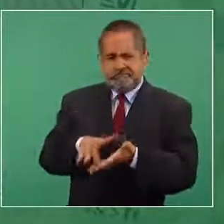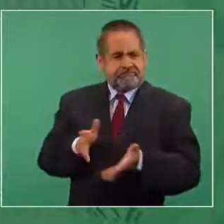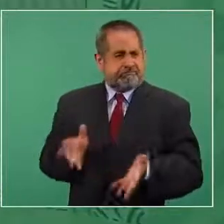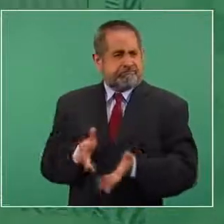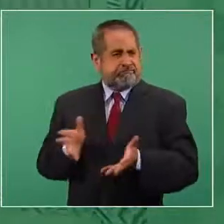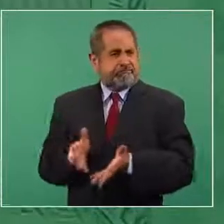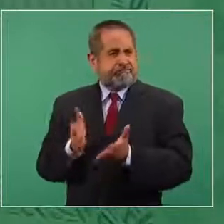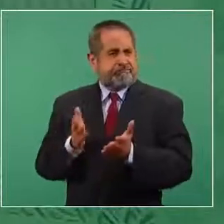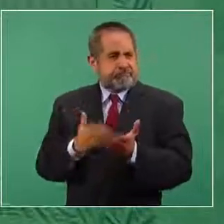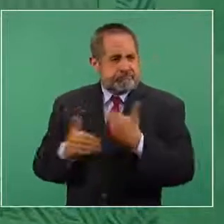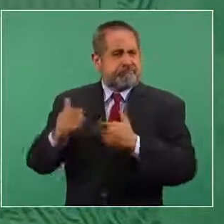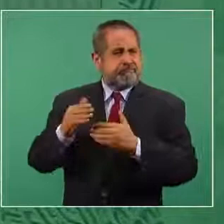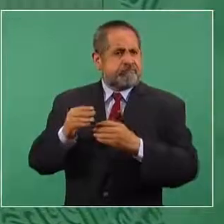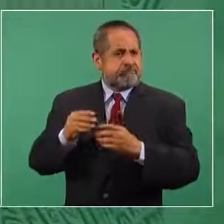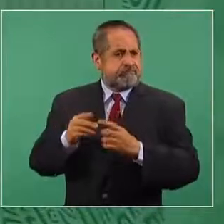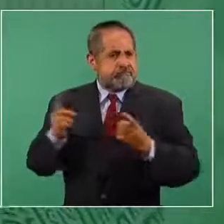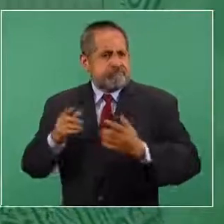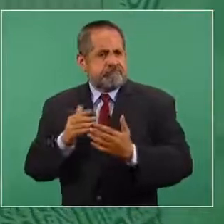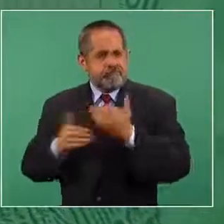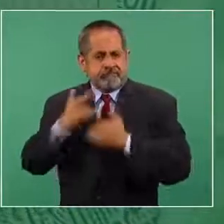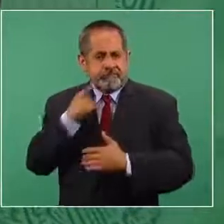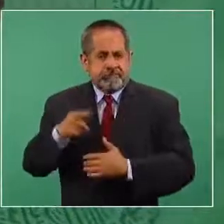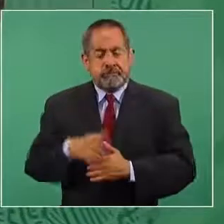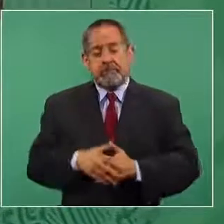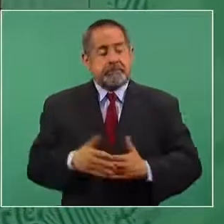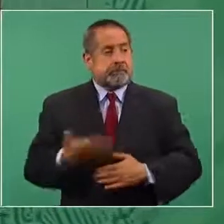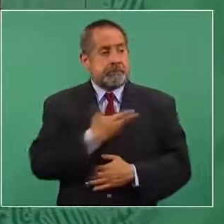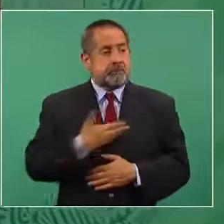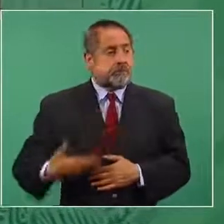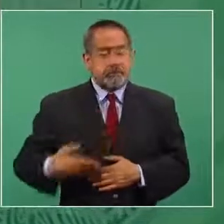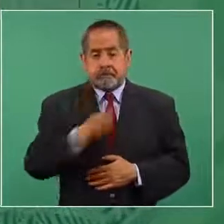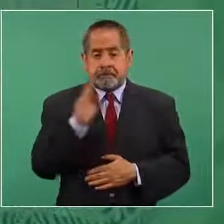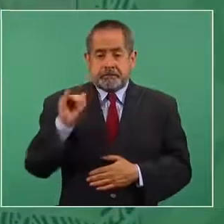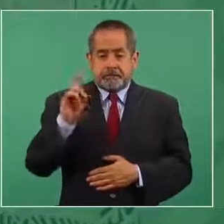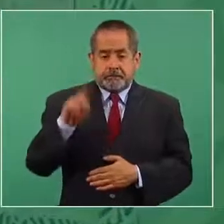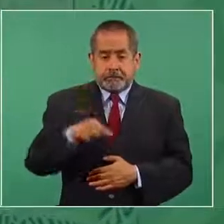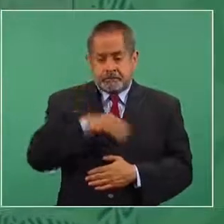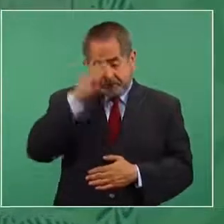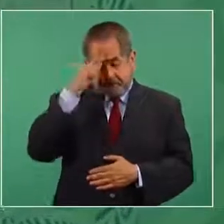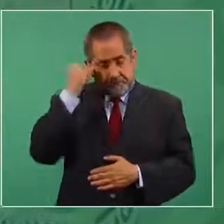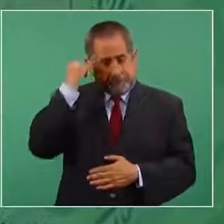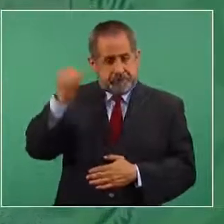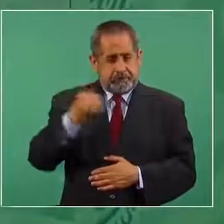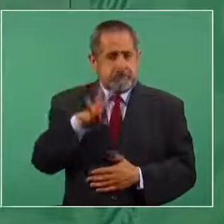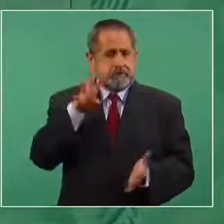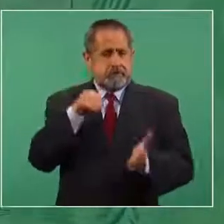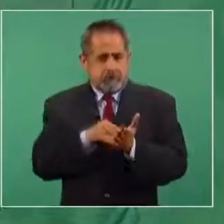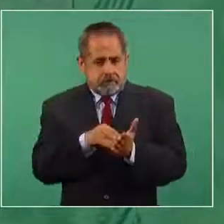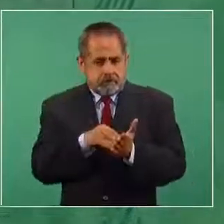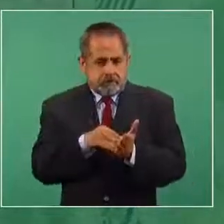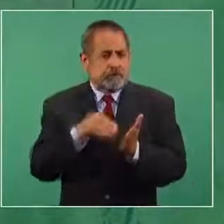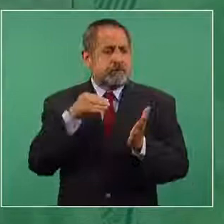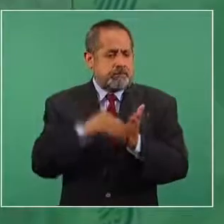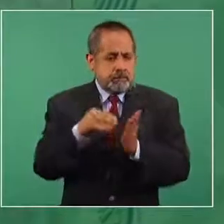el presidente Biden ha propuesto destinar $4,000